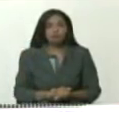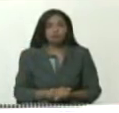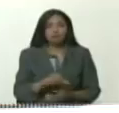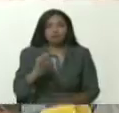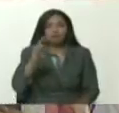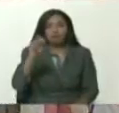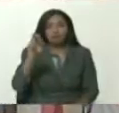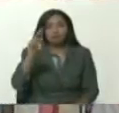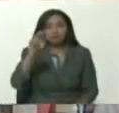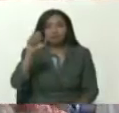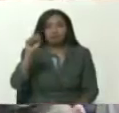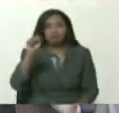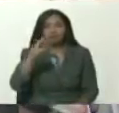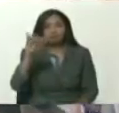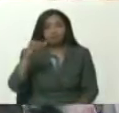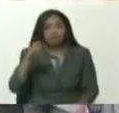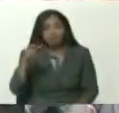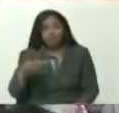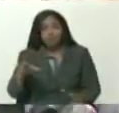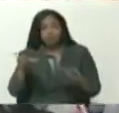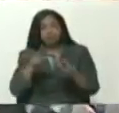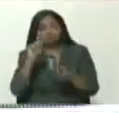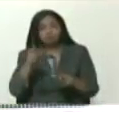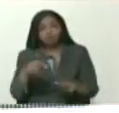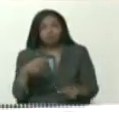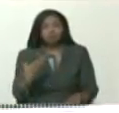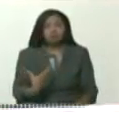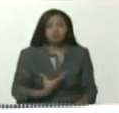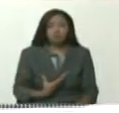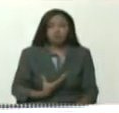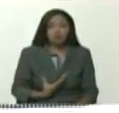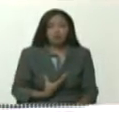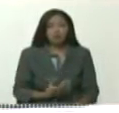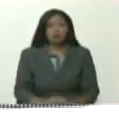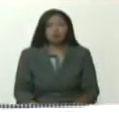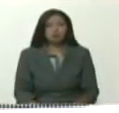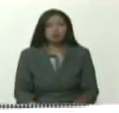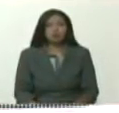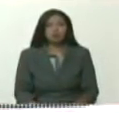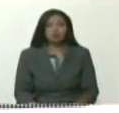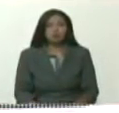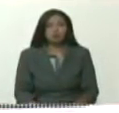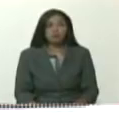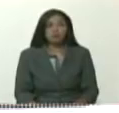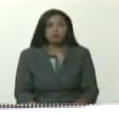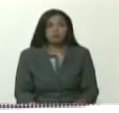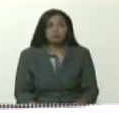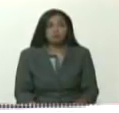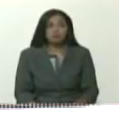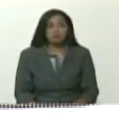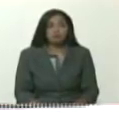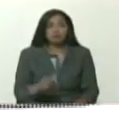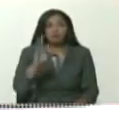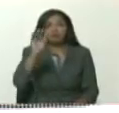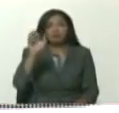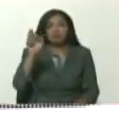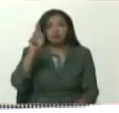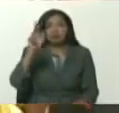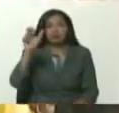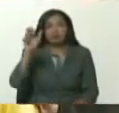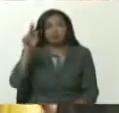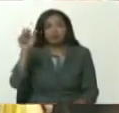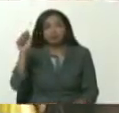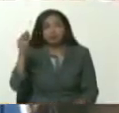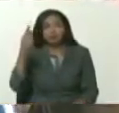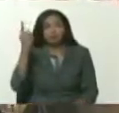Suárez, alcalde de Mario Briceño Iragorri. A Sumiré Ferrar, alcaldesa de José Félix Riva.